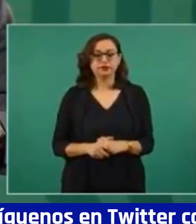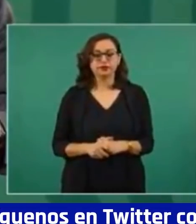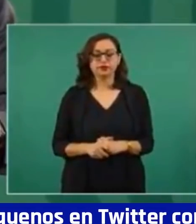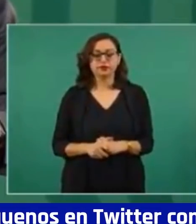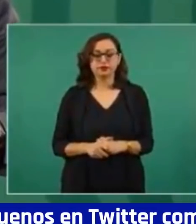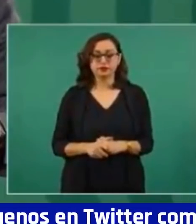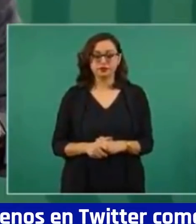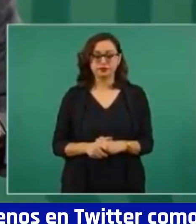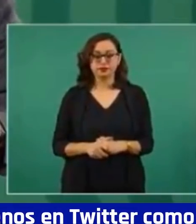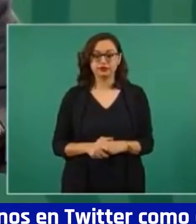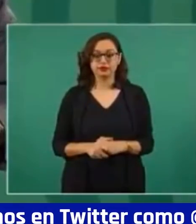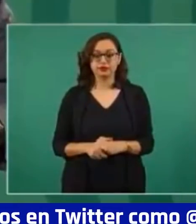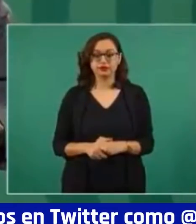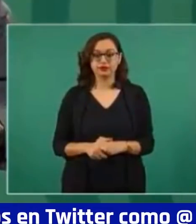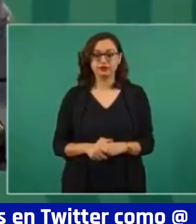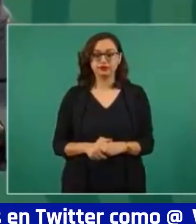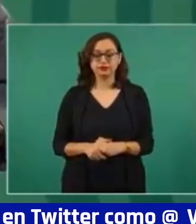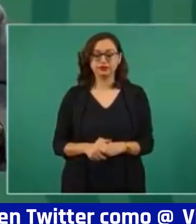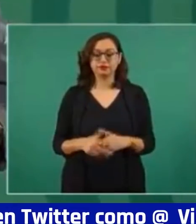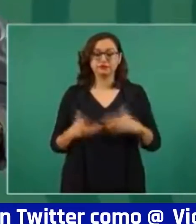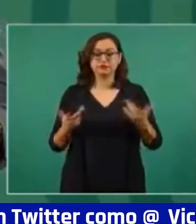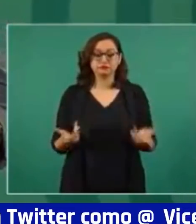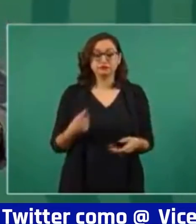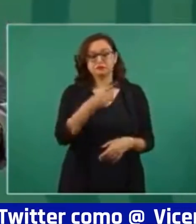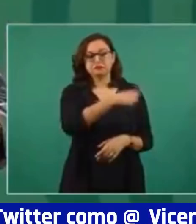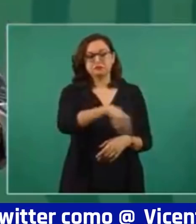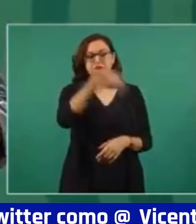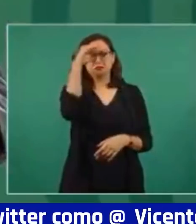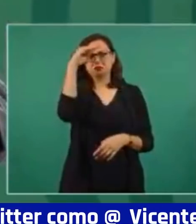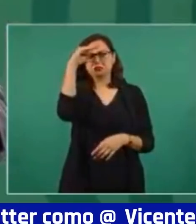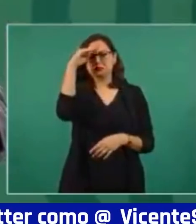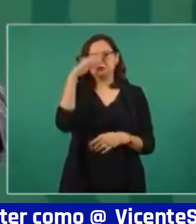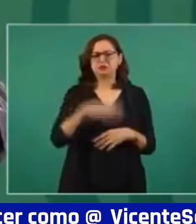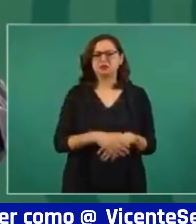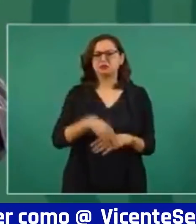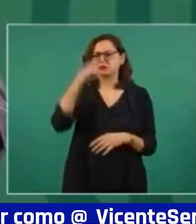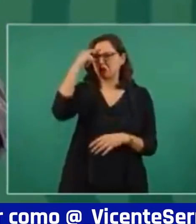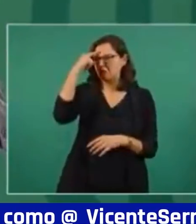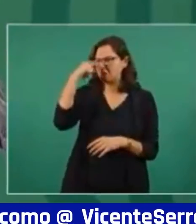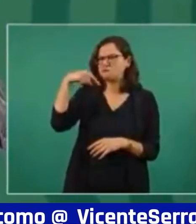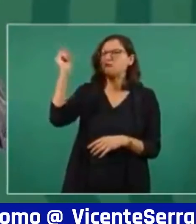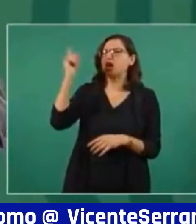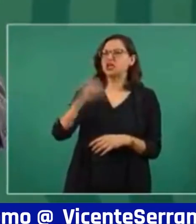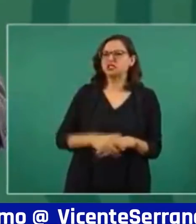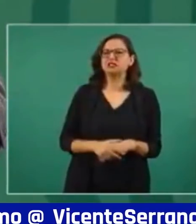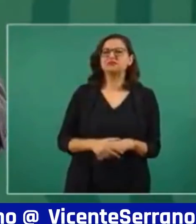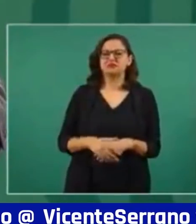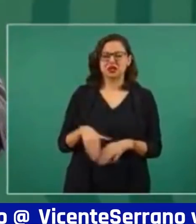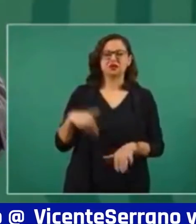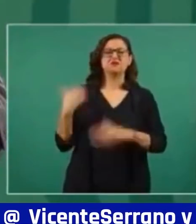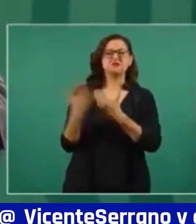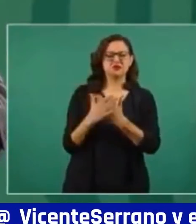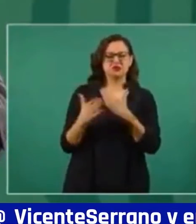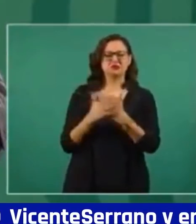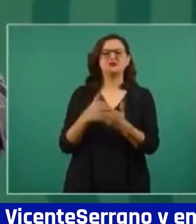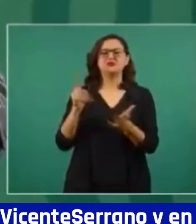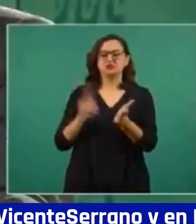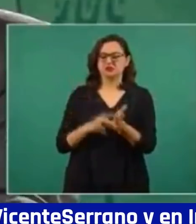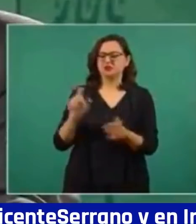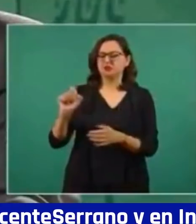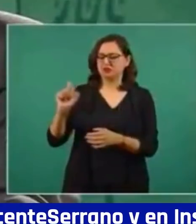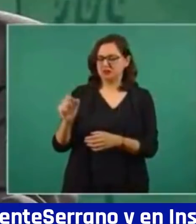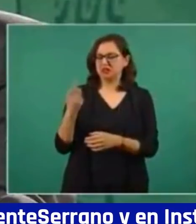Pero pensaban de que iba a ser fácil. Ah, no, en la intermedia,